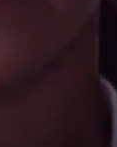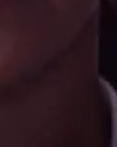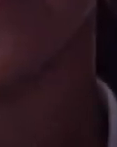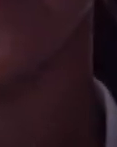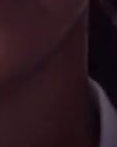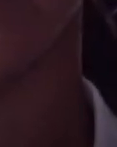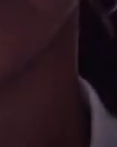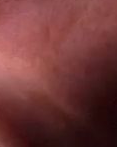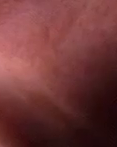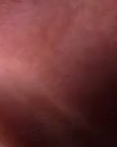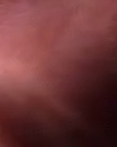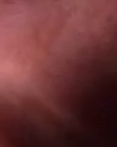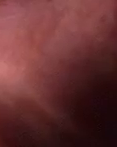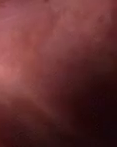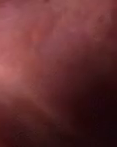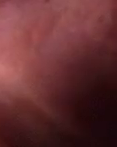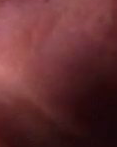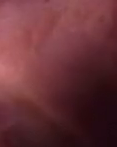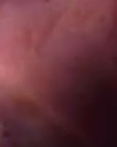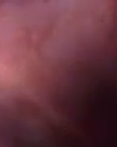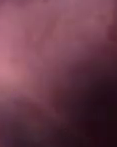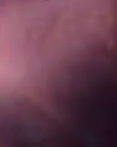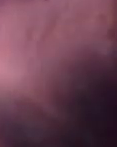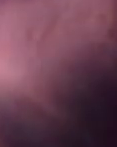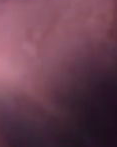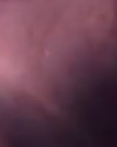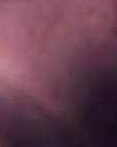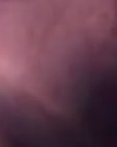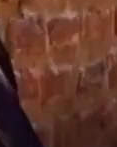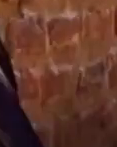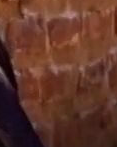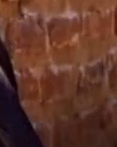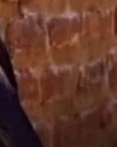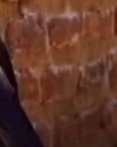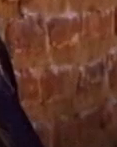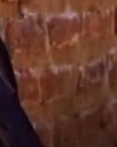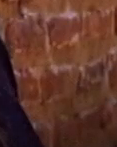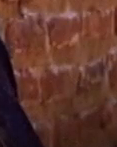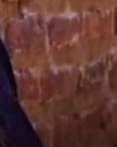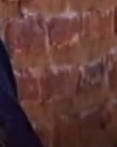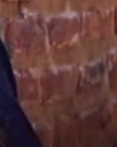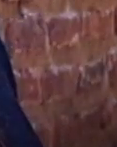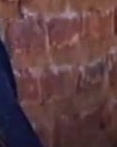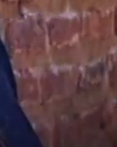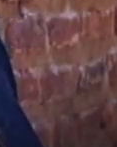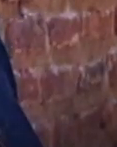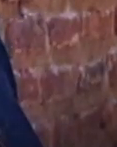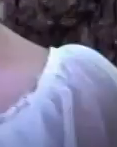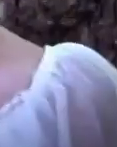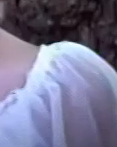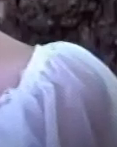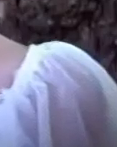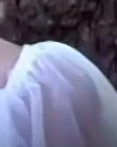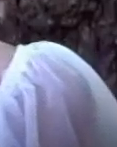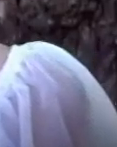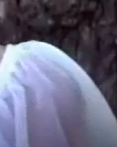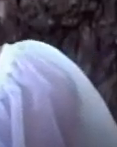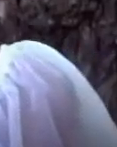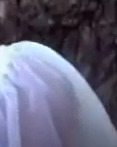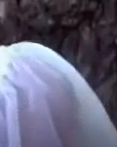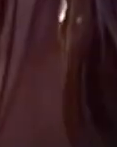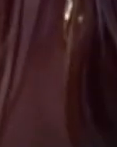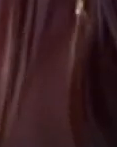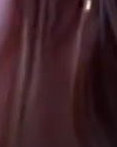Vamos a vencer. Si yo llamo cuadrilla Congo, con su maña vamos a vencer. Vamos a